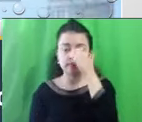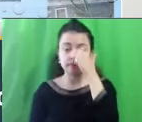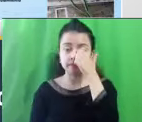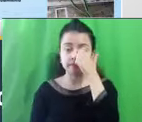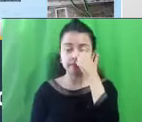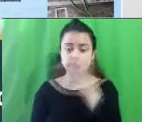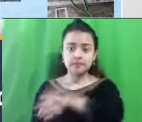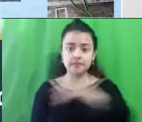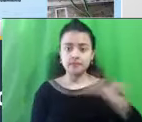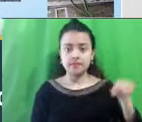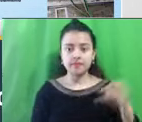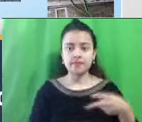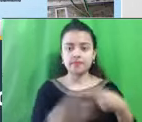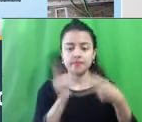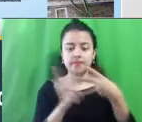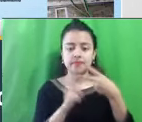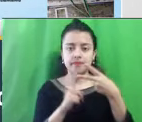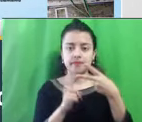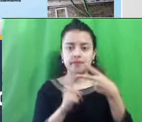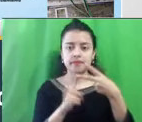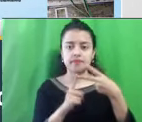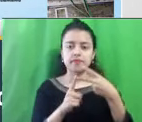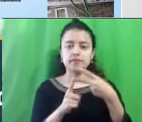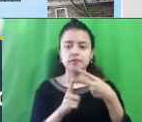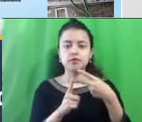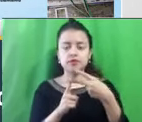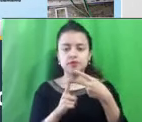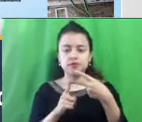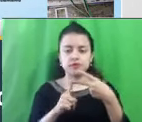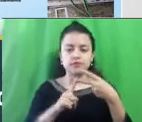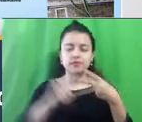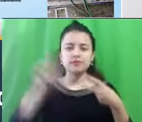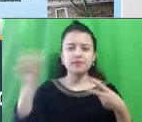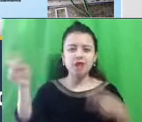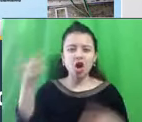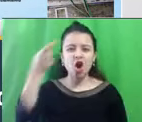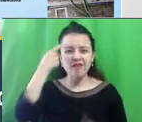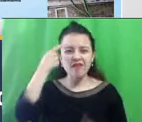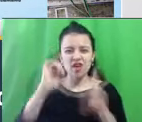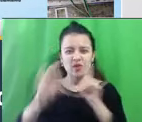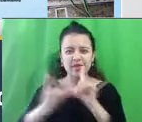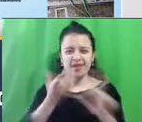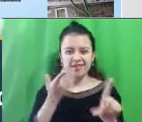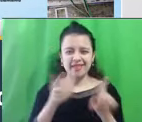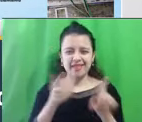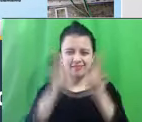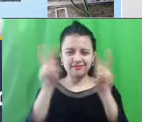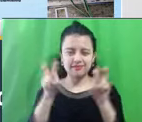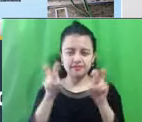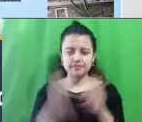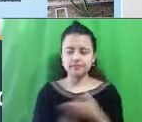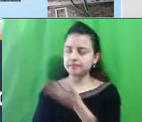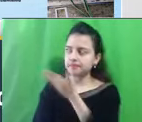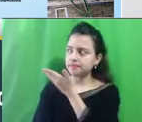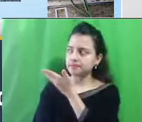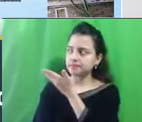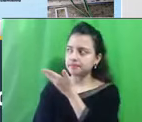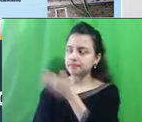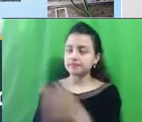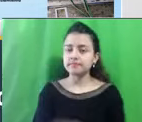Hemos cumplido con todas las políticas de gobierno digital. En este momento tenemos una medición que es del